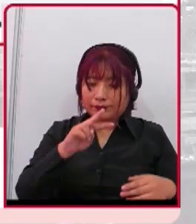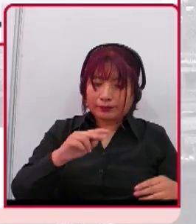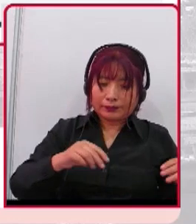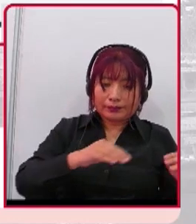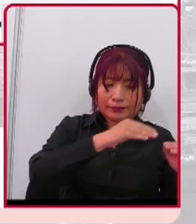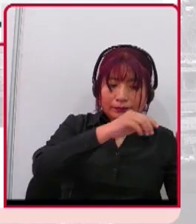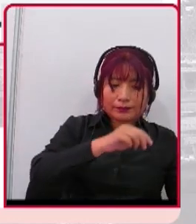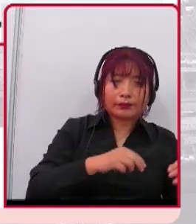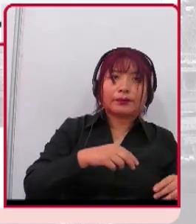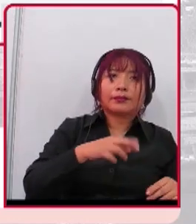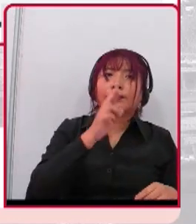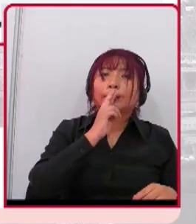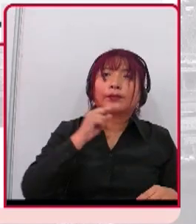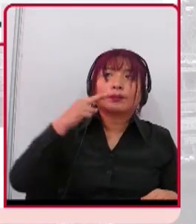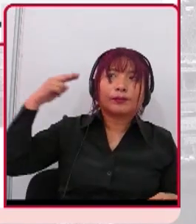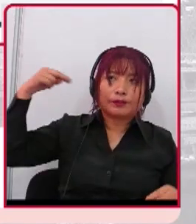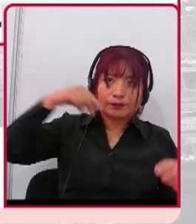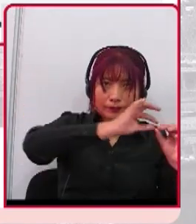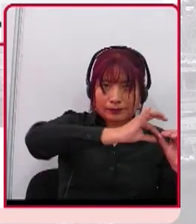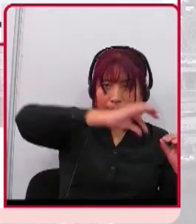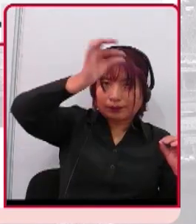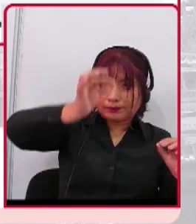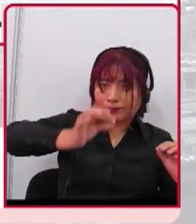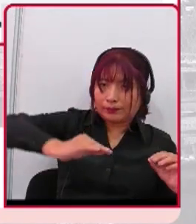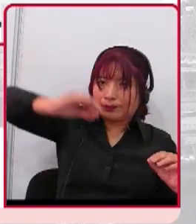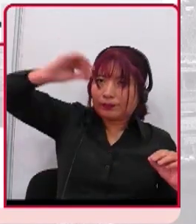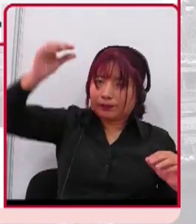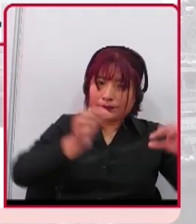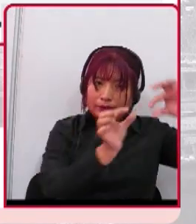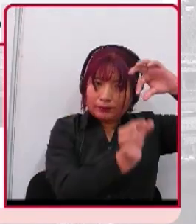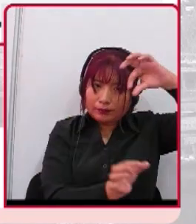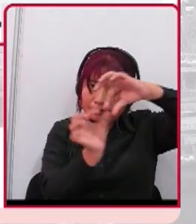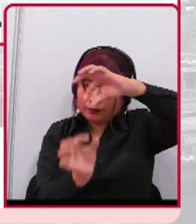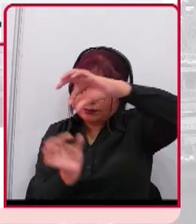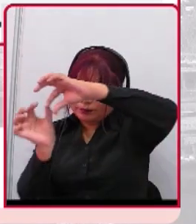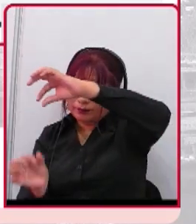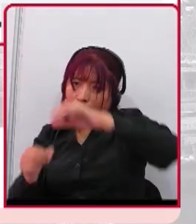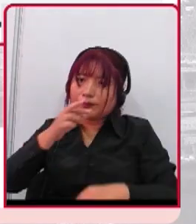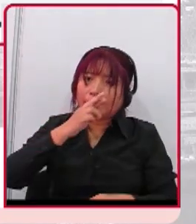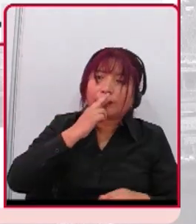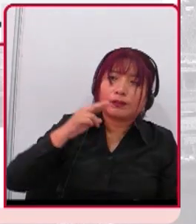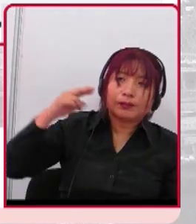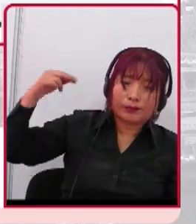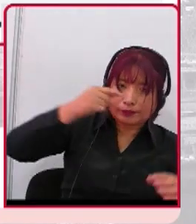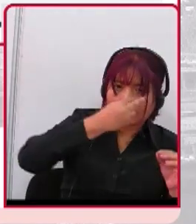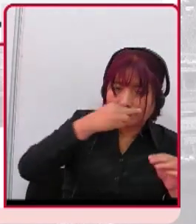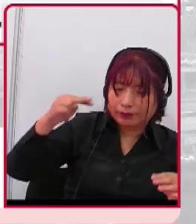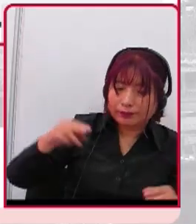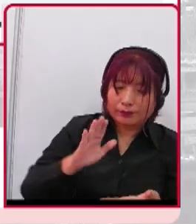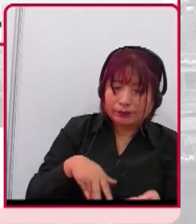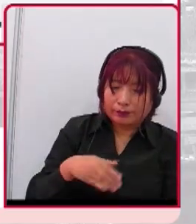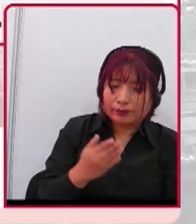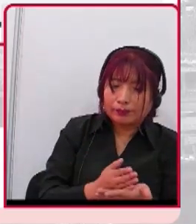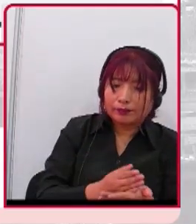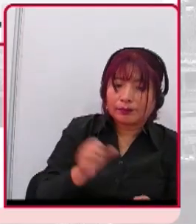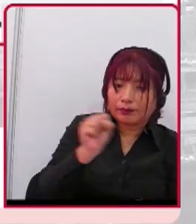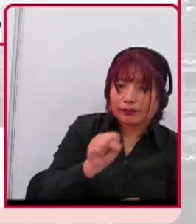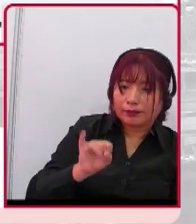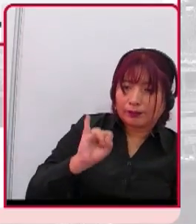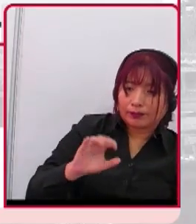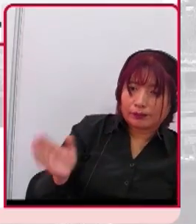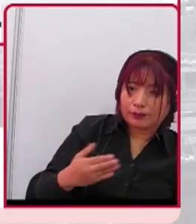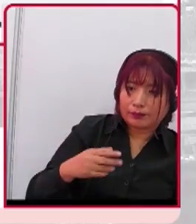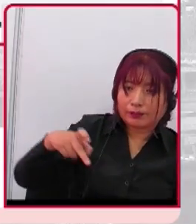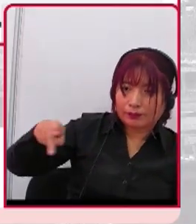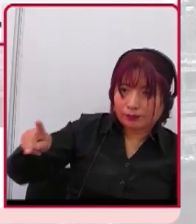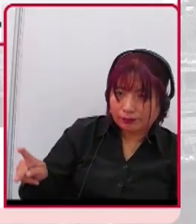color rosa muestran la presencia o mayor proporción de material silicificado y potásico y la tendencia en el throughput,